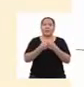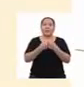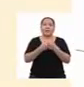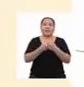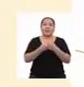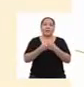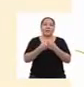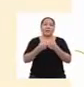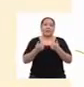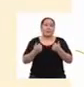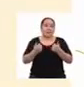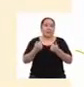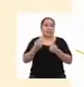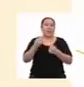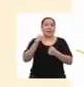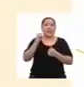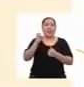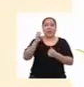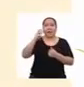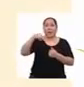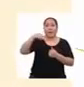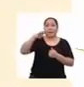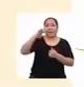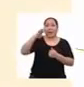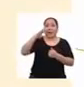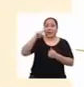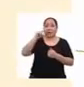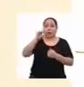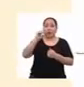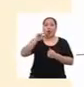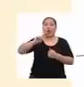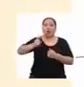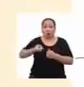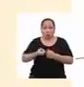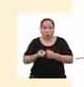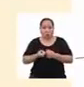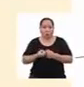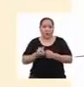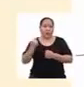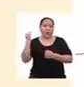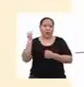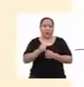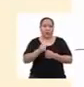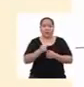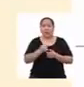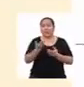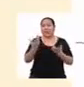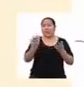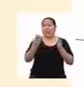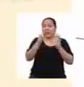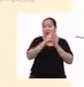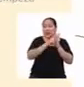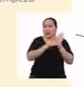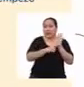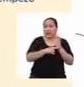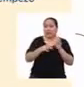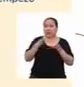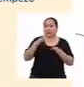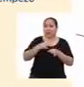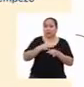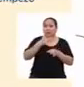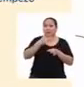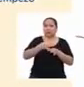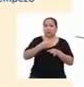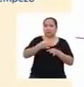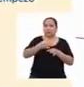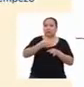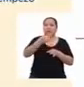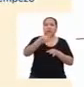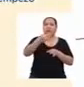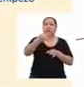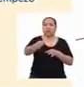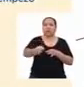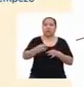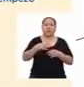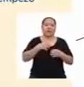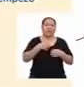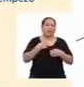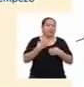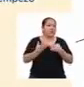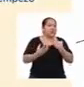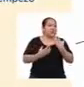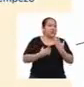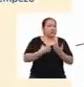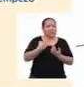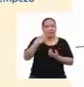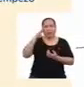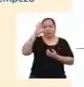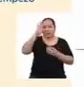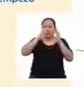embargo, va una coma. Sin embargo, esta medida fue alargándose y empezó a generar ciertas